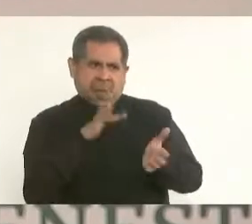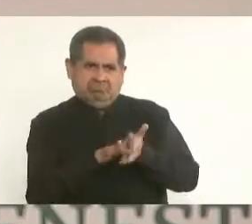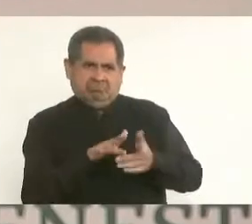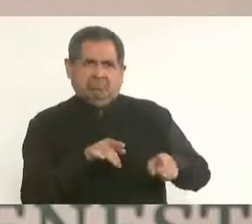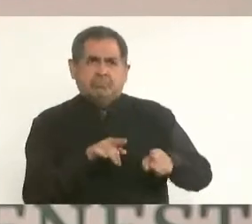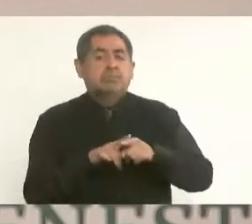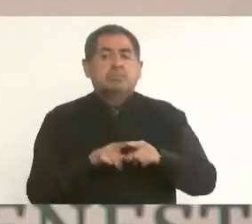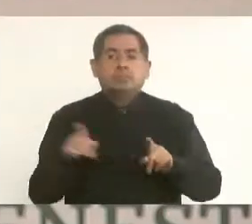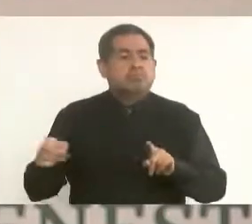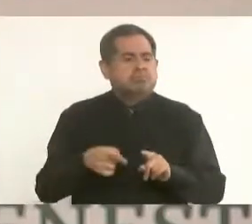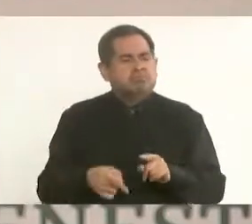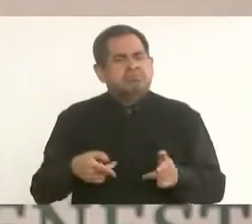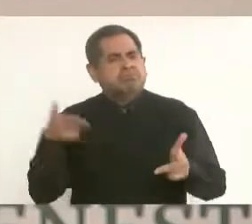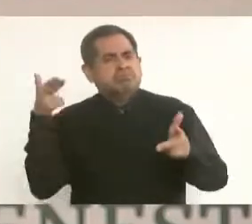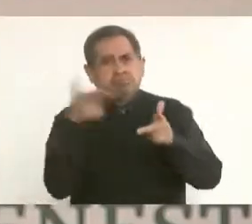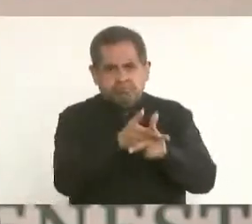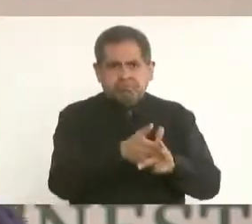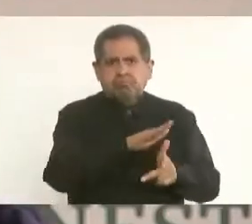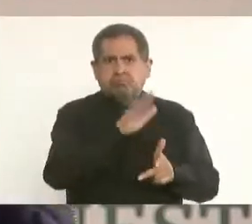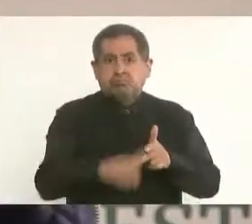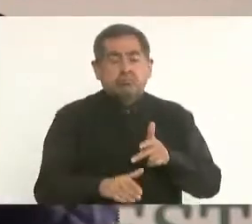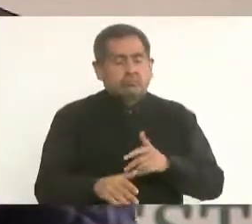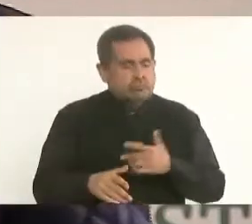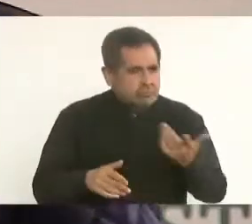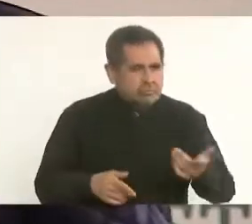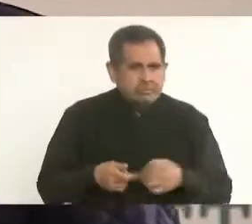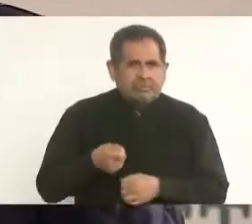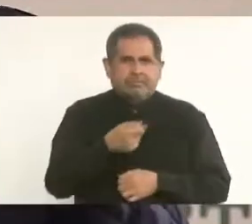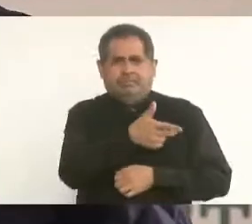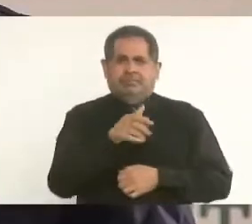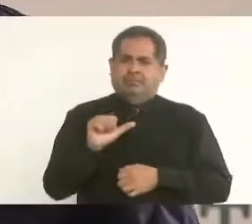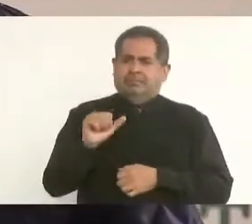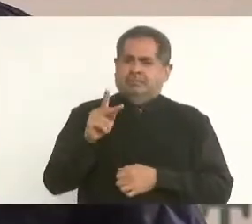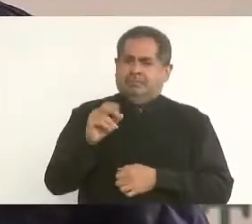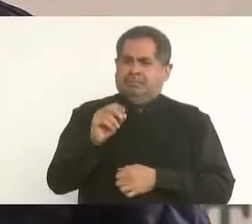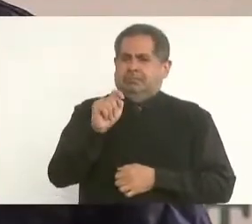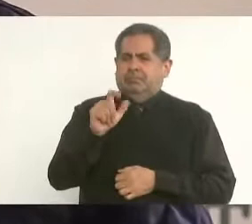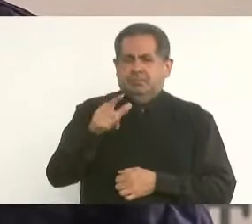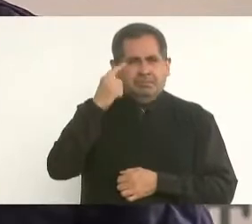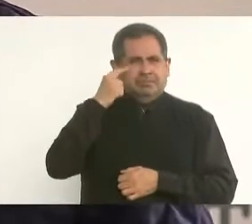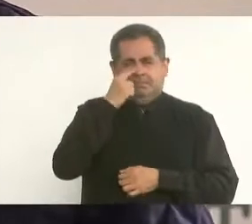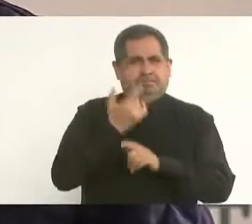y lo asesinan, al apóstol de la democracia,